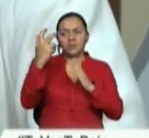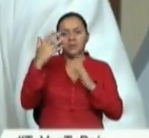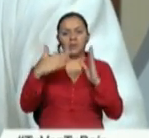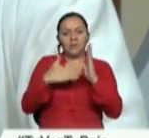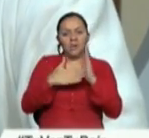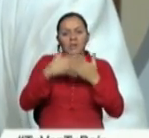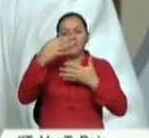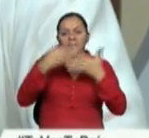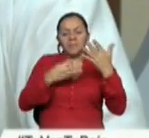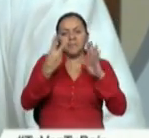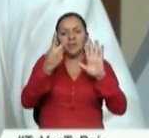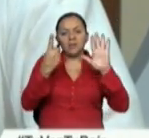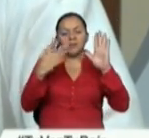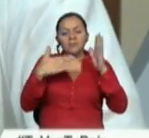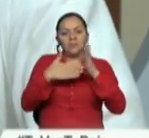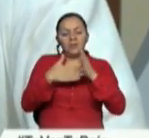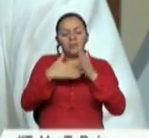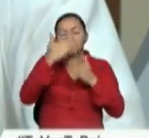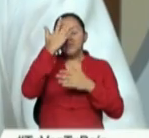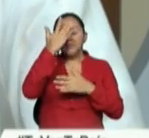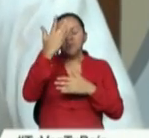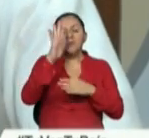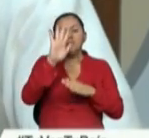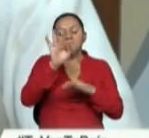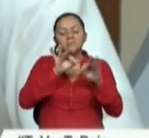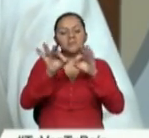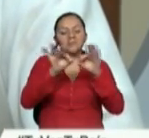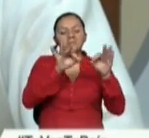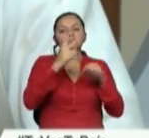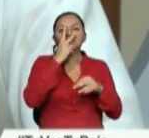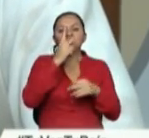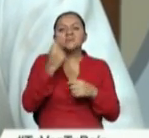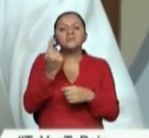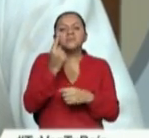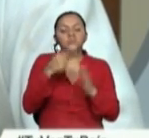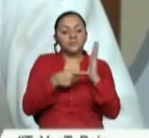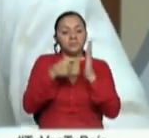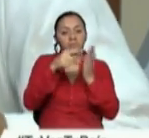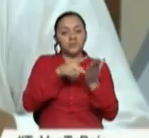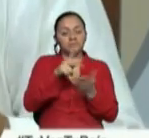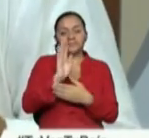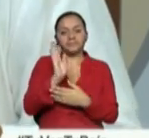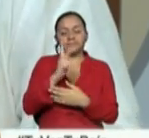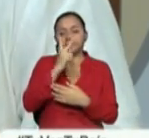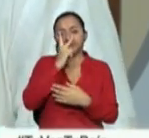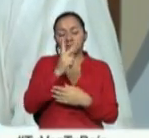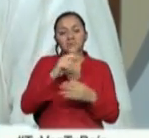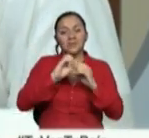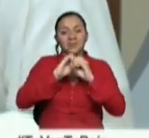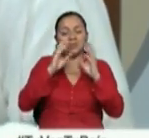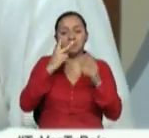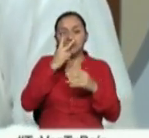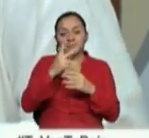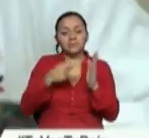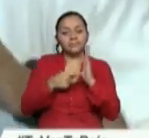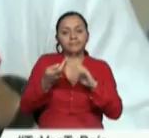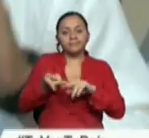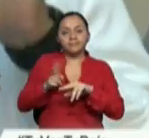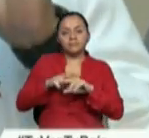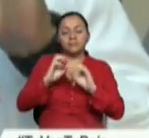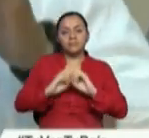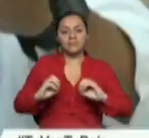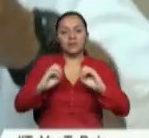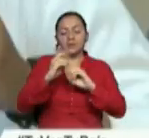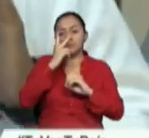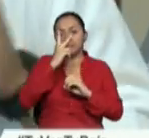26,000 de ganancia pero por qué nosotros no quisiéramos cobrar ese impuesto por eso significaría que no habría especulación a no